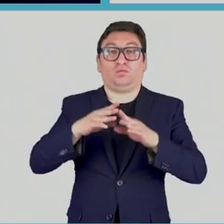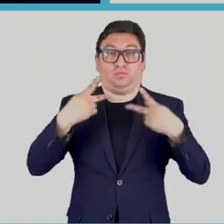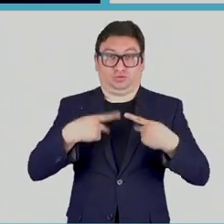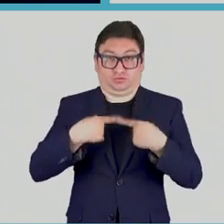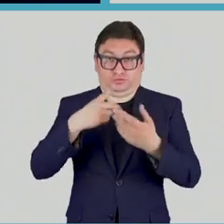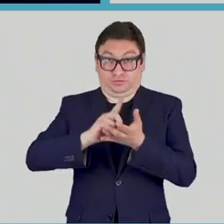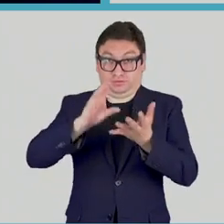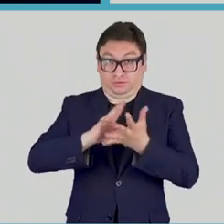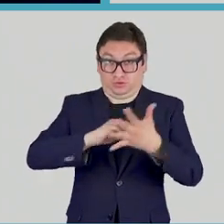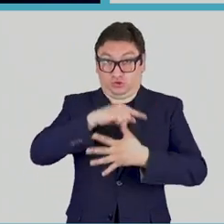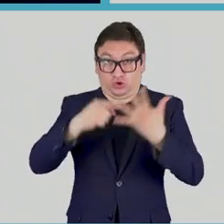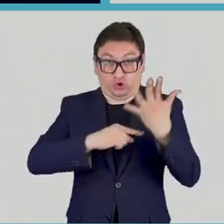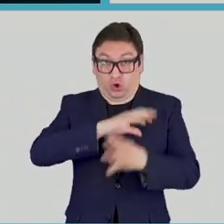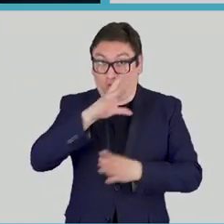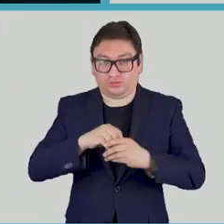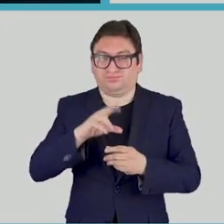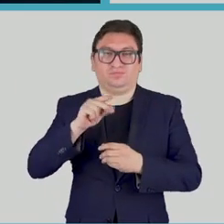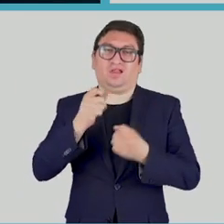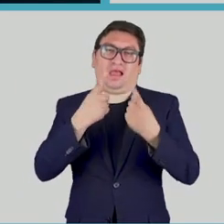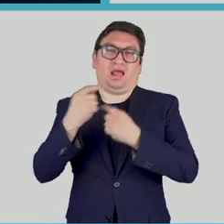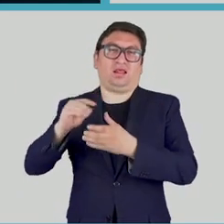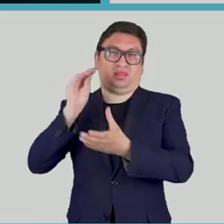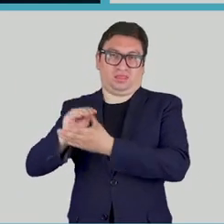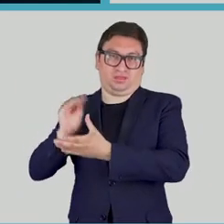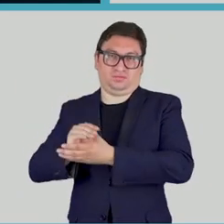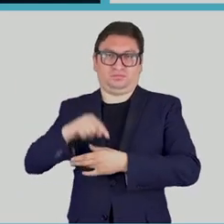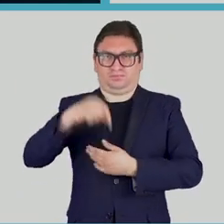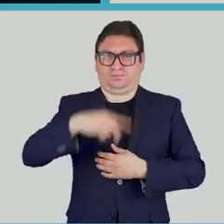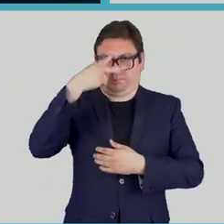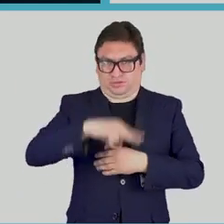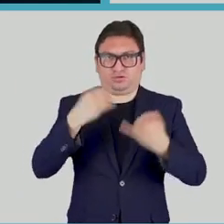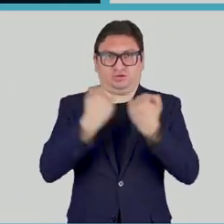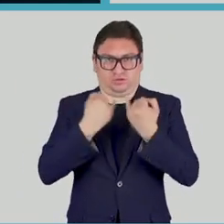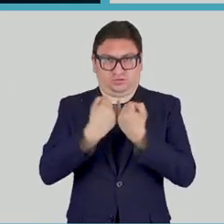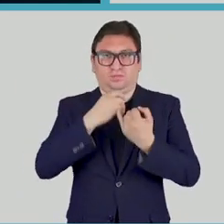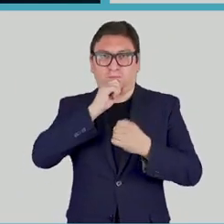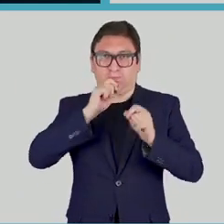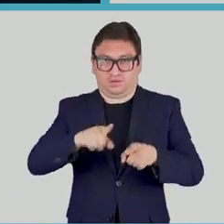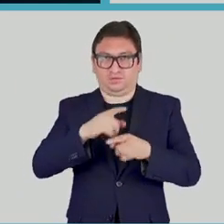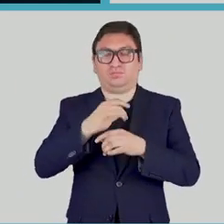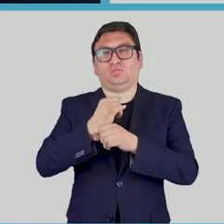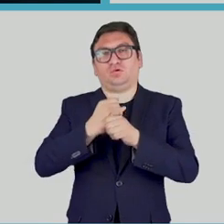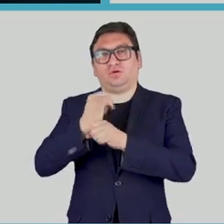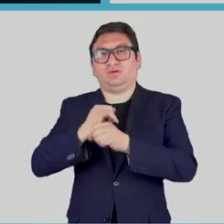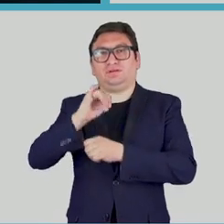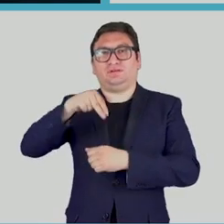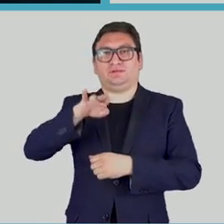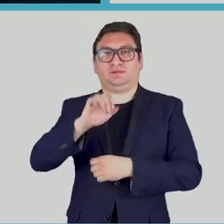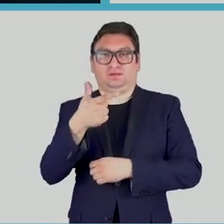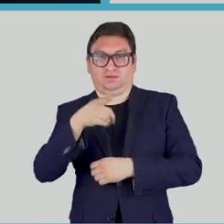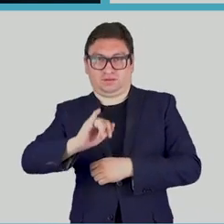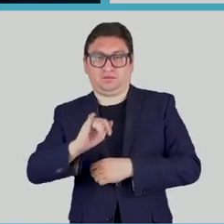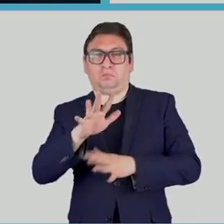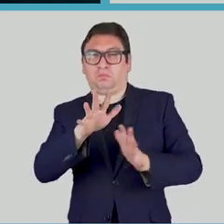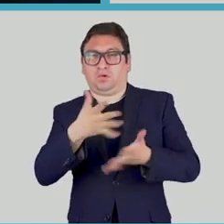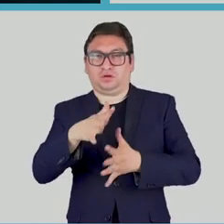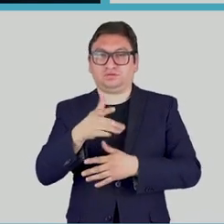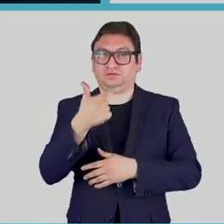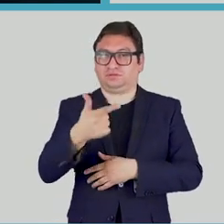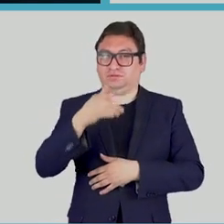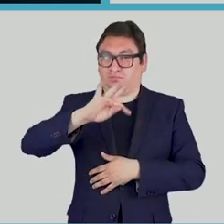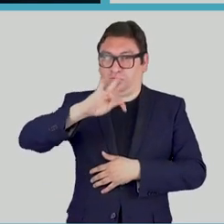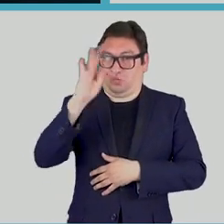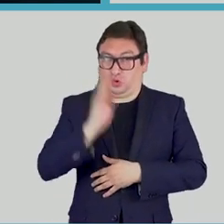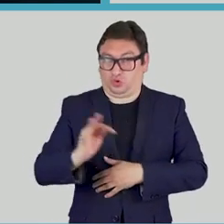gama completa de discapacidades en México sucede algo similar de acuerdo con el censo de población casi